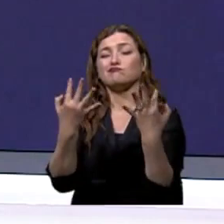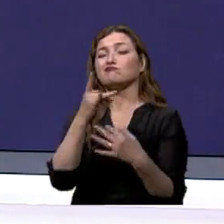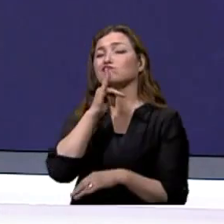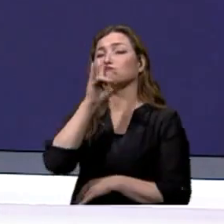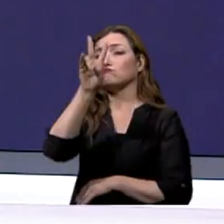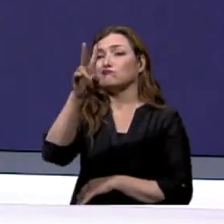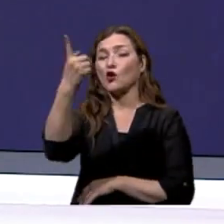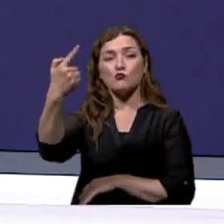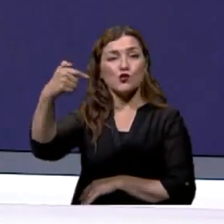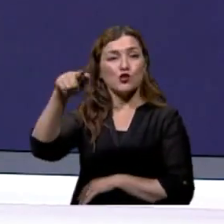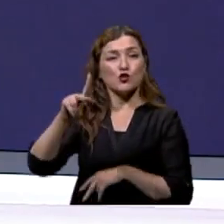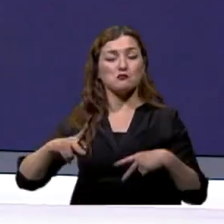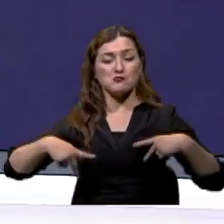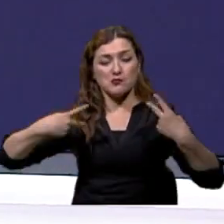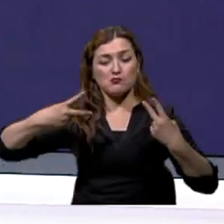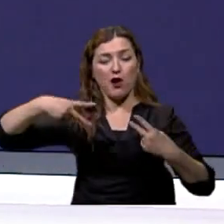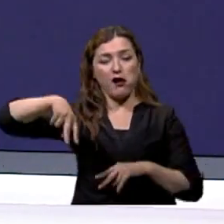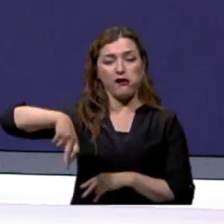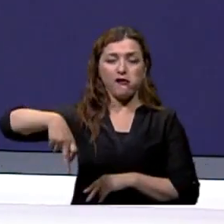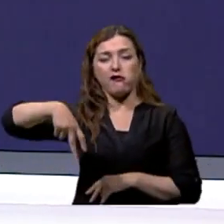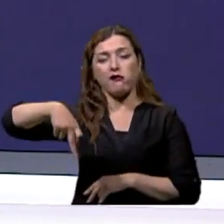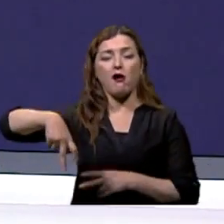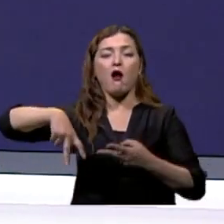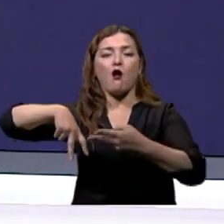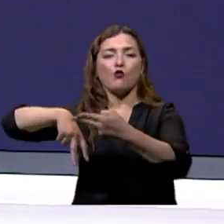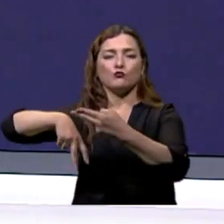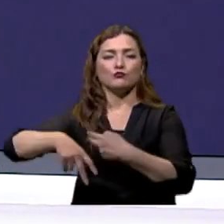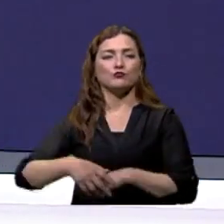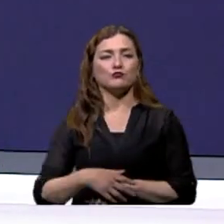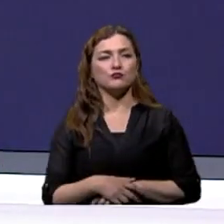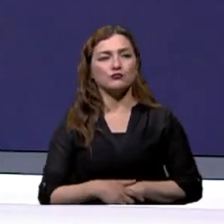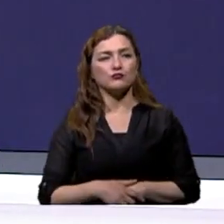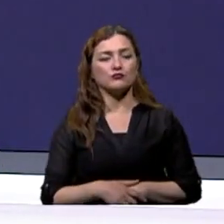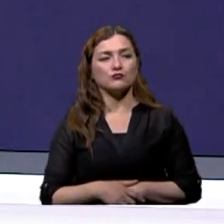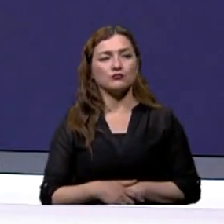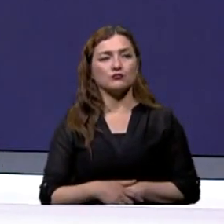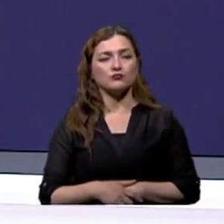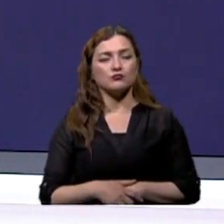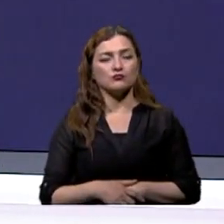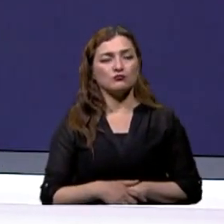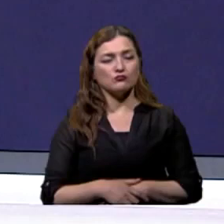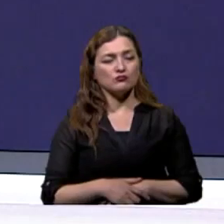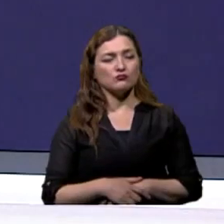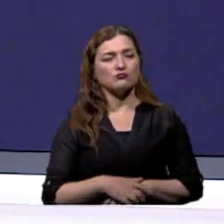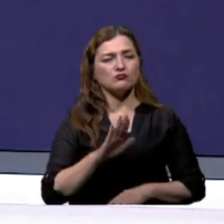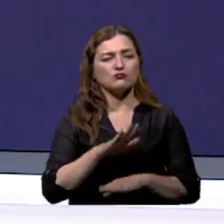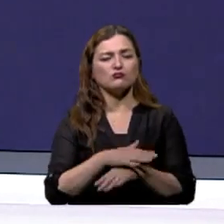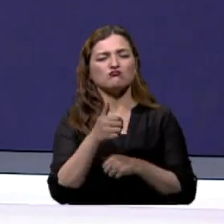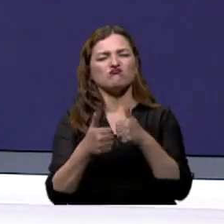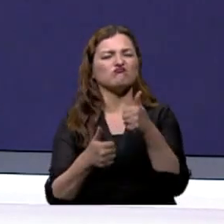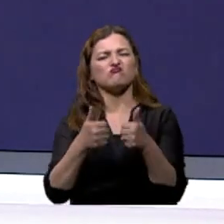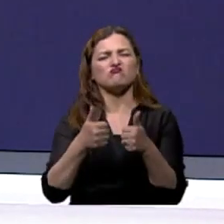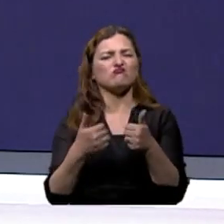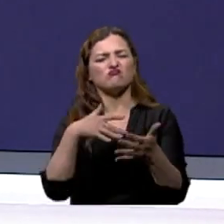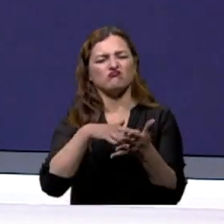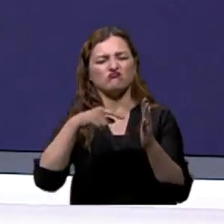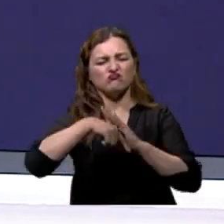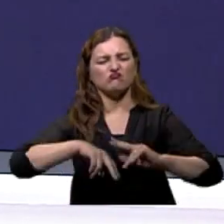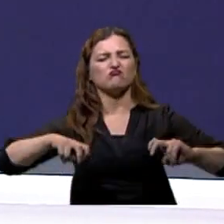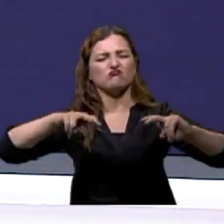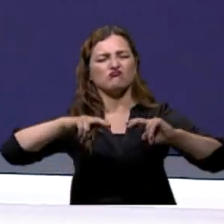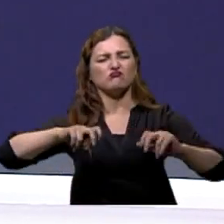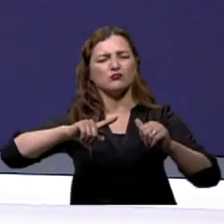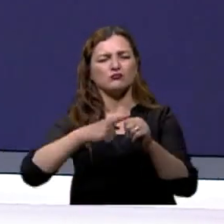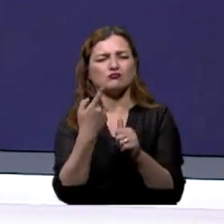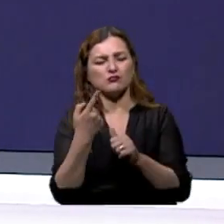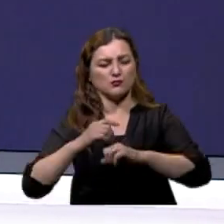Estados Unidos viven con algún tipo de extremidad que haya sido amputada. Entre las causas de este estudio, la primera causa fue